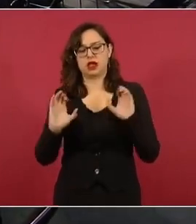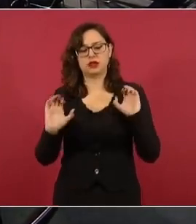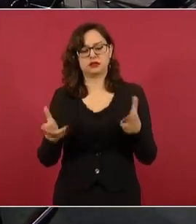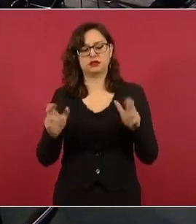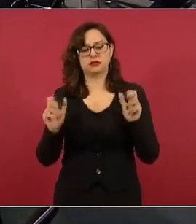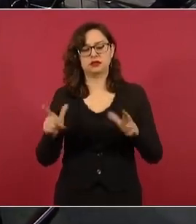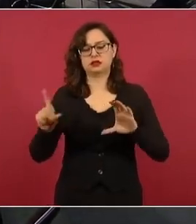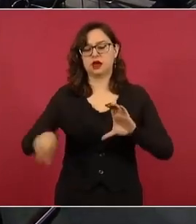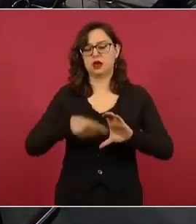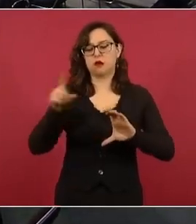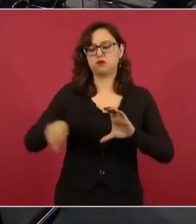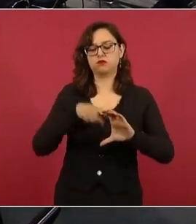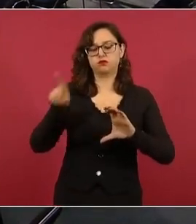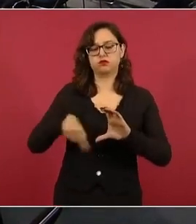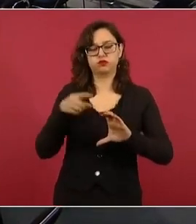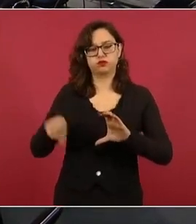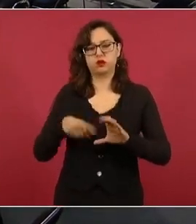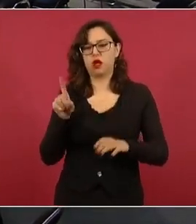de ciclo